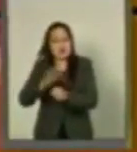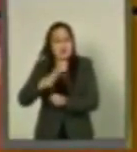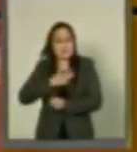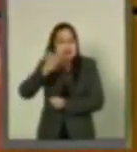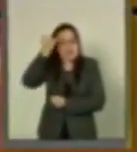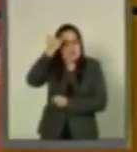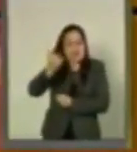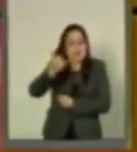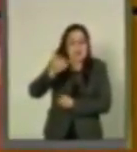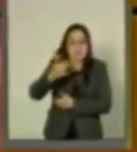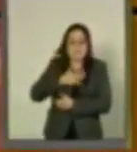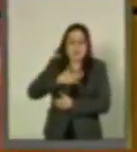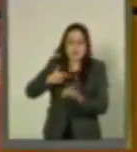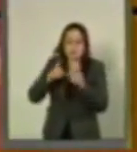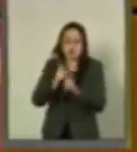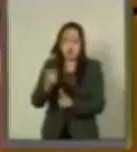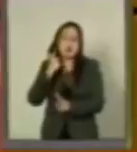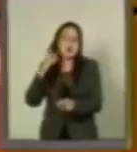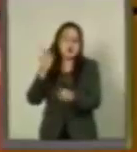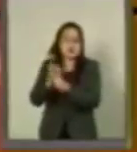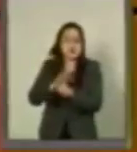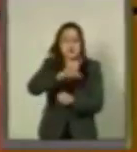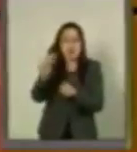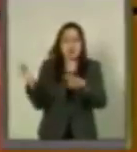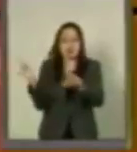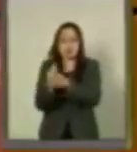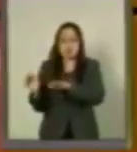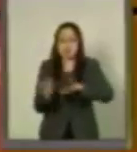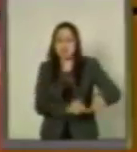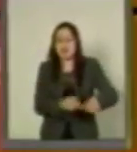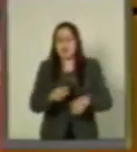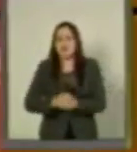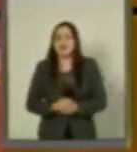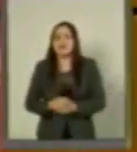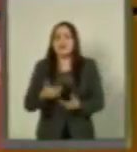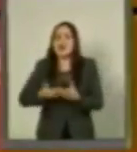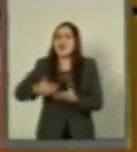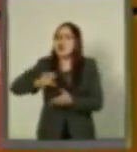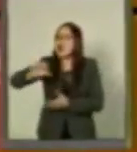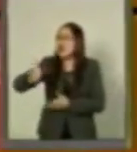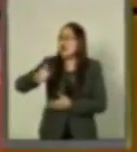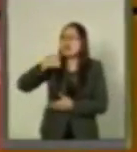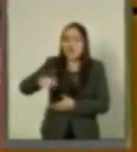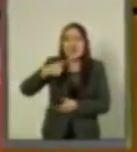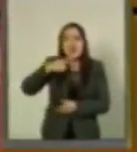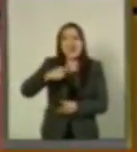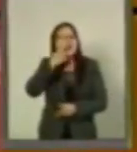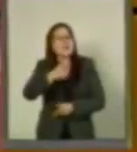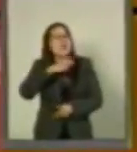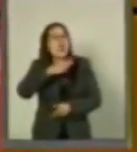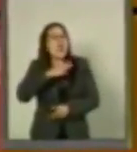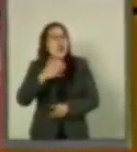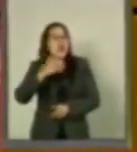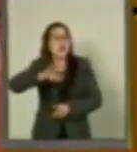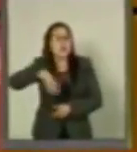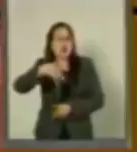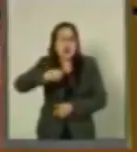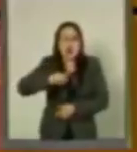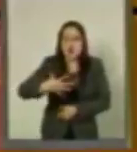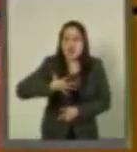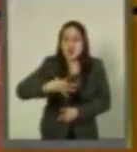principios que han abanderado durante muchos años. U otros que hoy se quejan de persecución, pero se